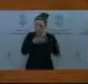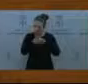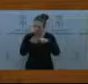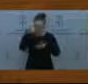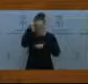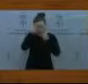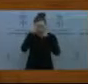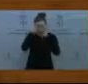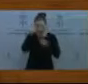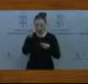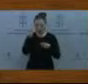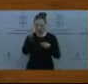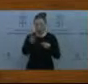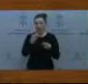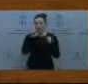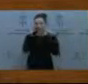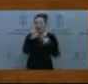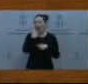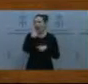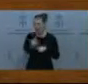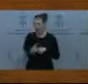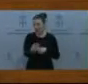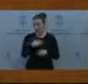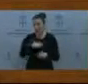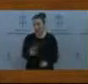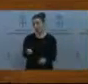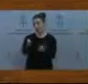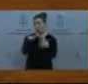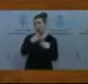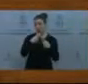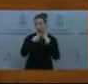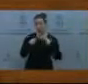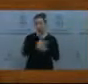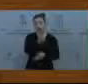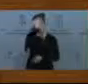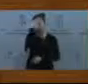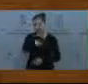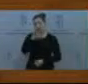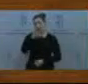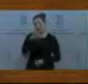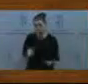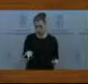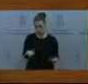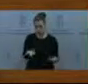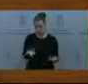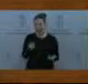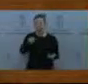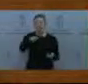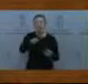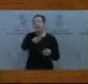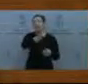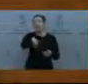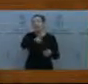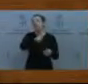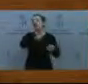me llegó, y sus señorías saben y conocen: en esto, estos del PP tienen razón. Bueno, en esto y en